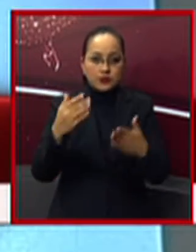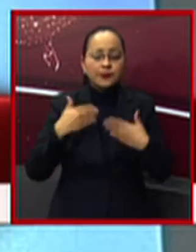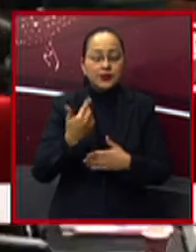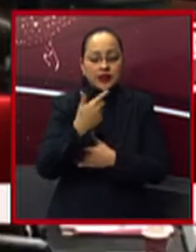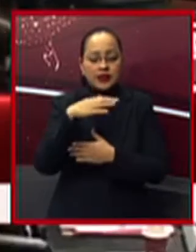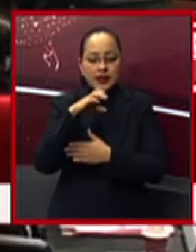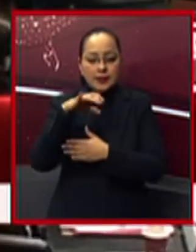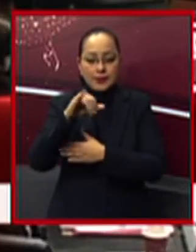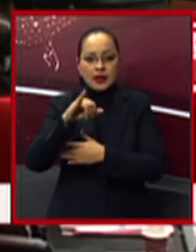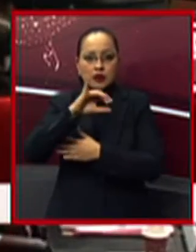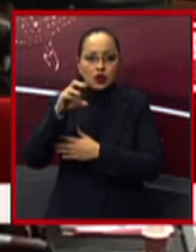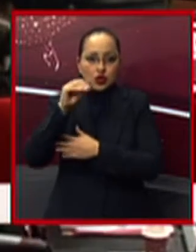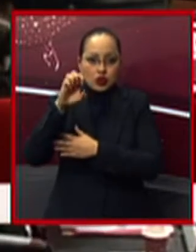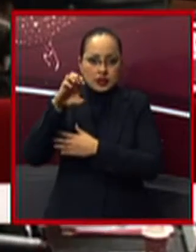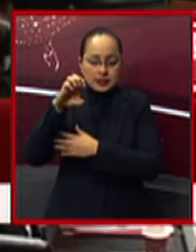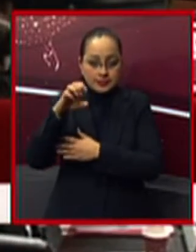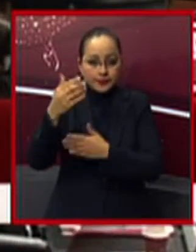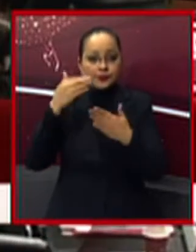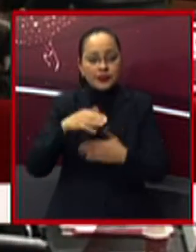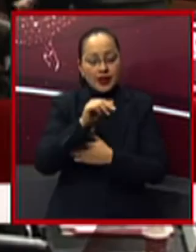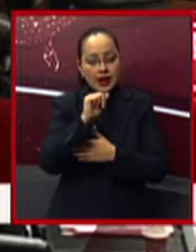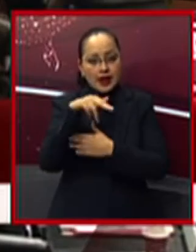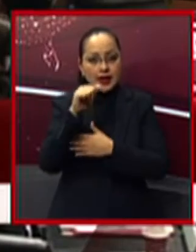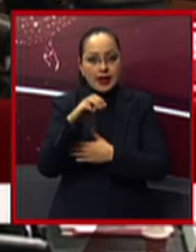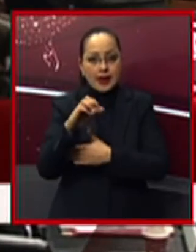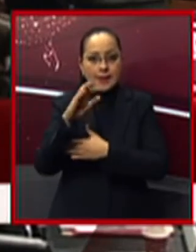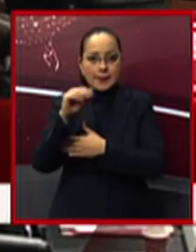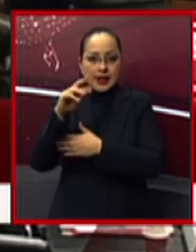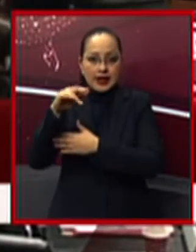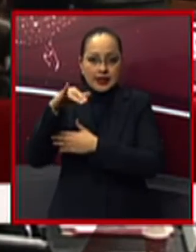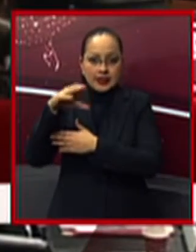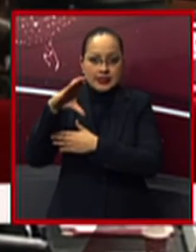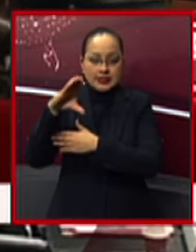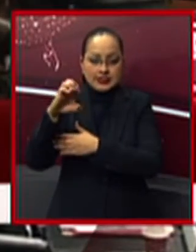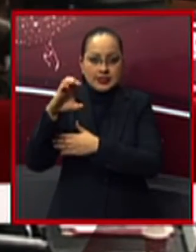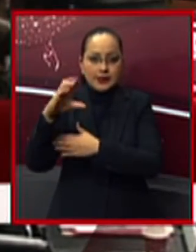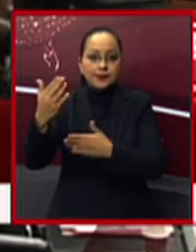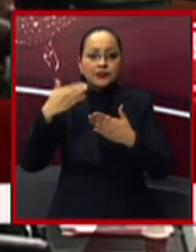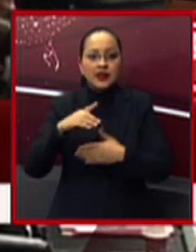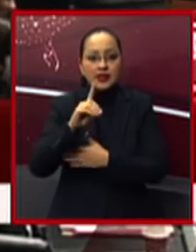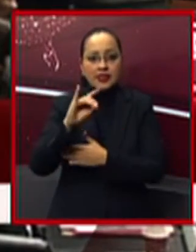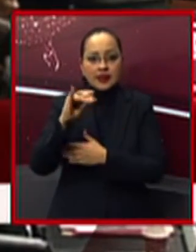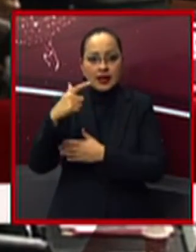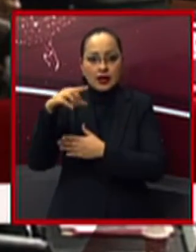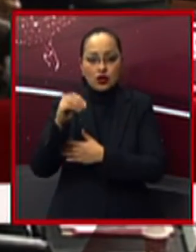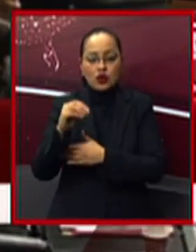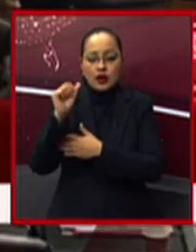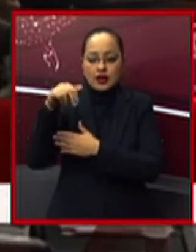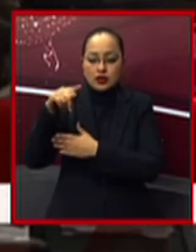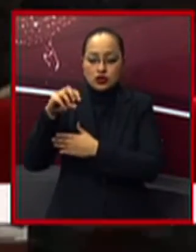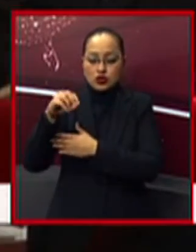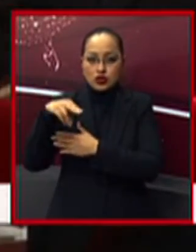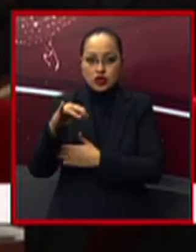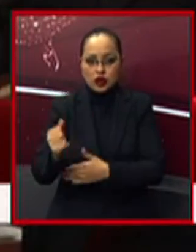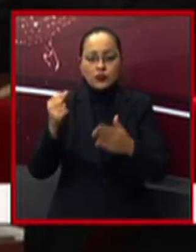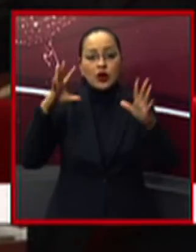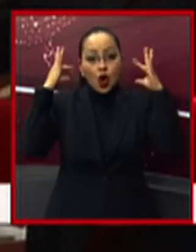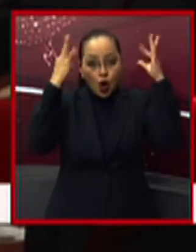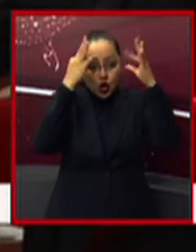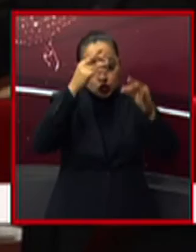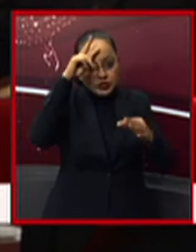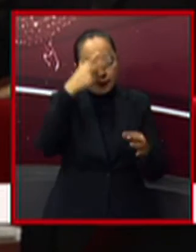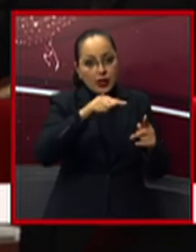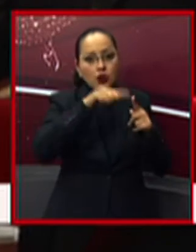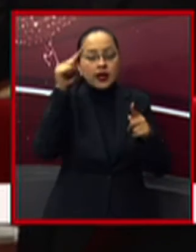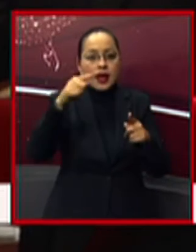José González López, Ana Berenice Díaz Ceballos Parada y Diego Antonio Gómez Pickering como cónsules de México